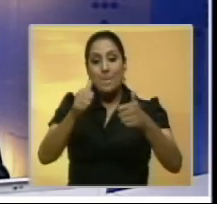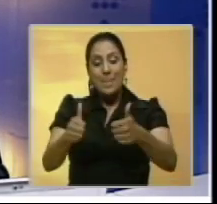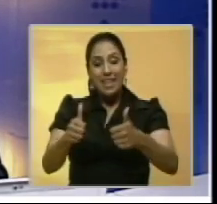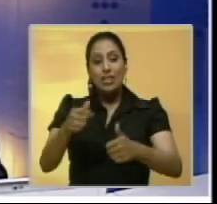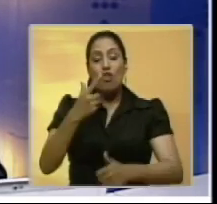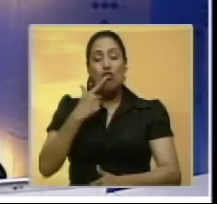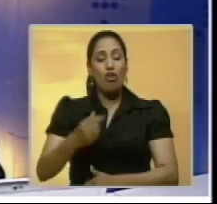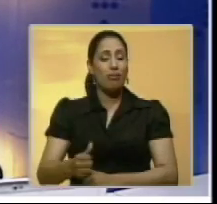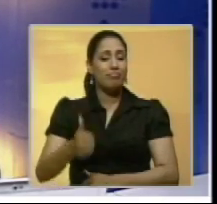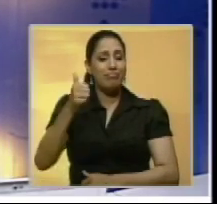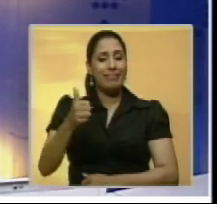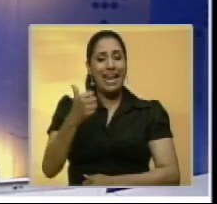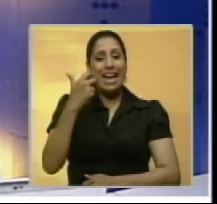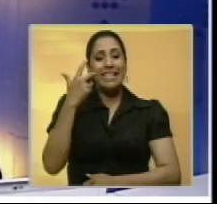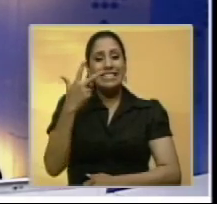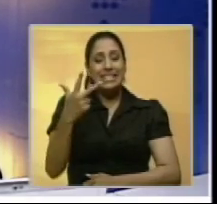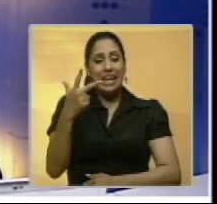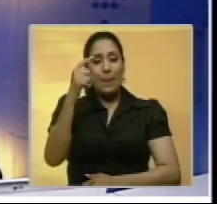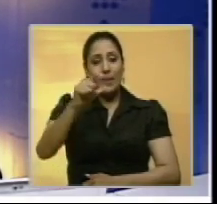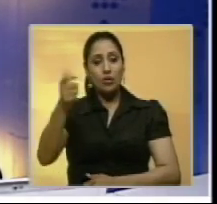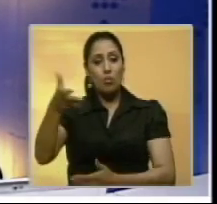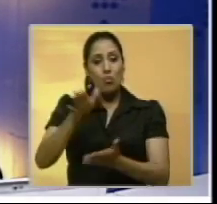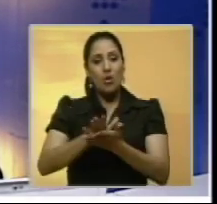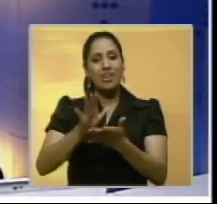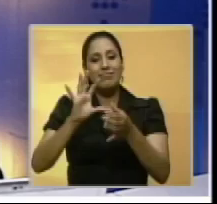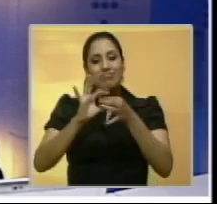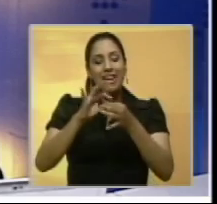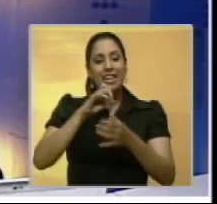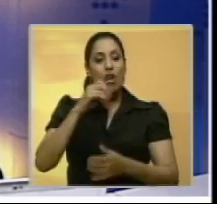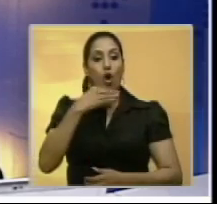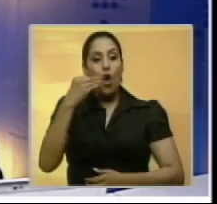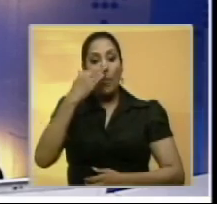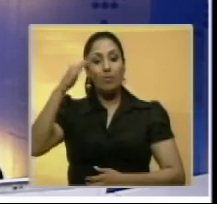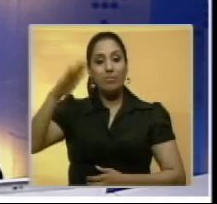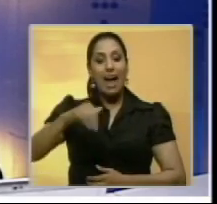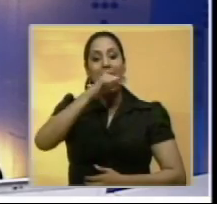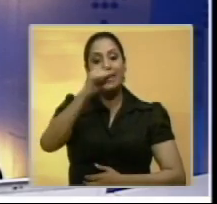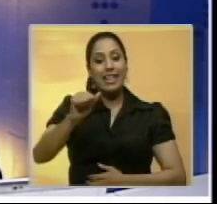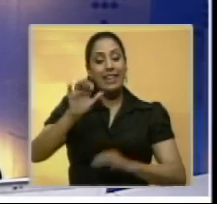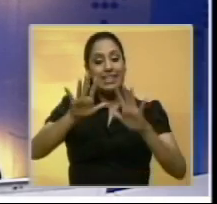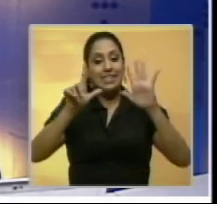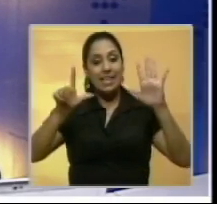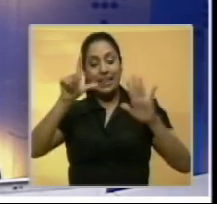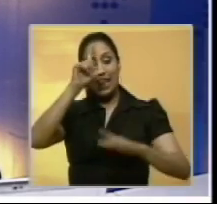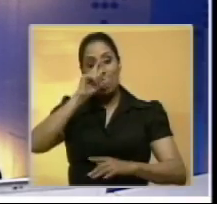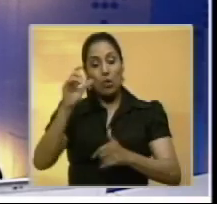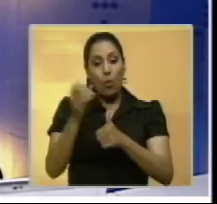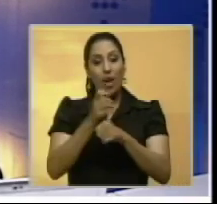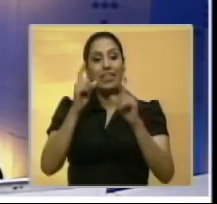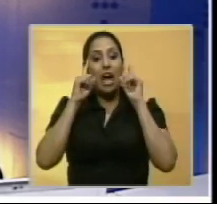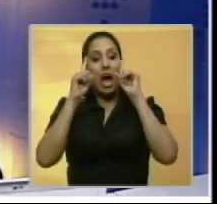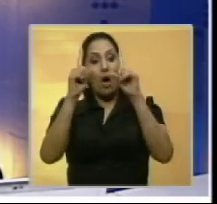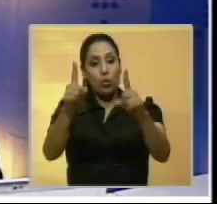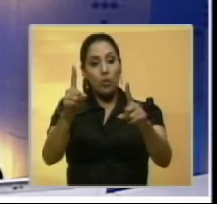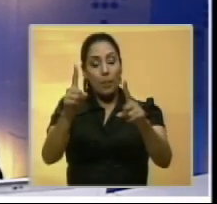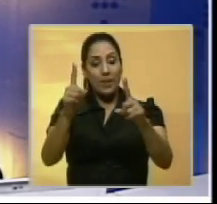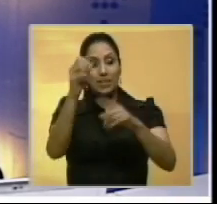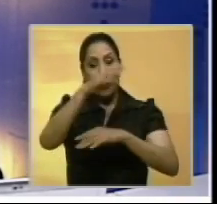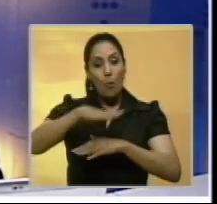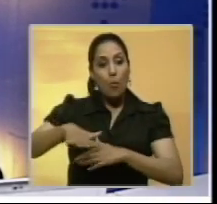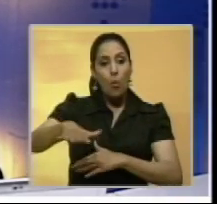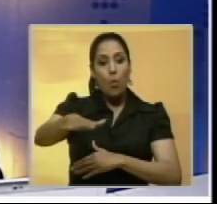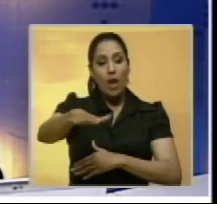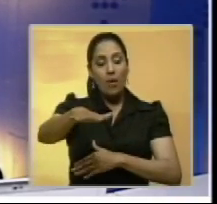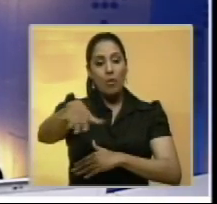rojo, con un triple homicidio que está relacionado con el asesinato de una adolescente de 17 años, quien fue hallada en la carretera nacional de la población